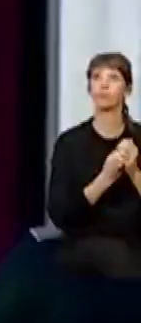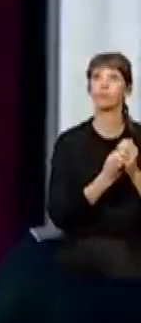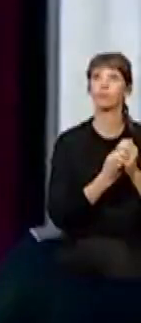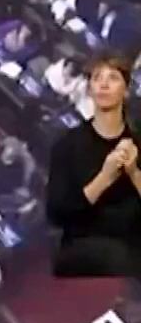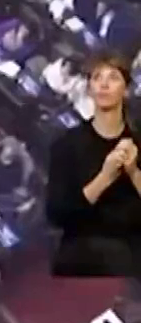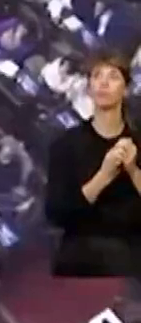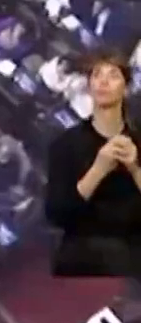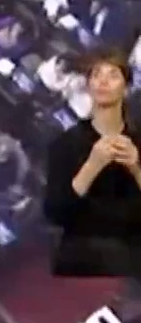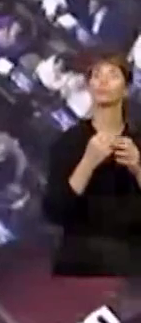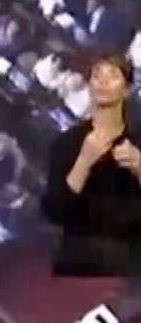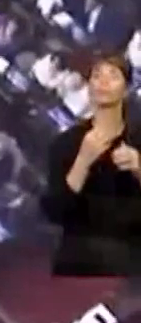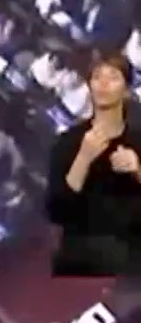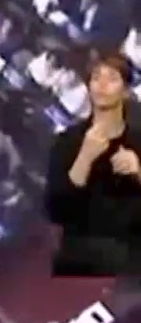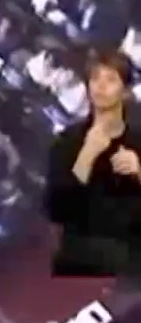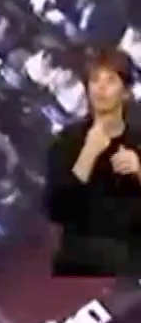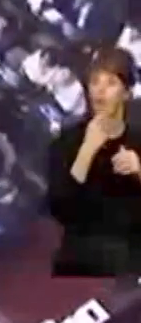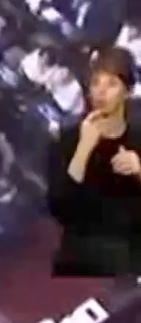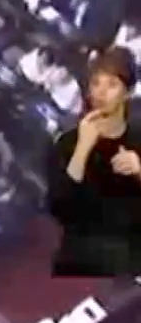como también el oficialismo.